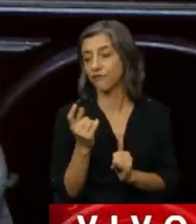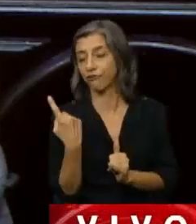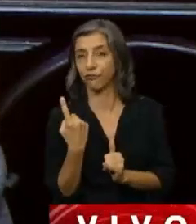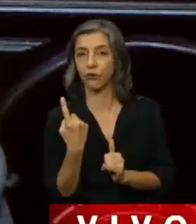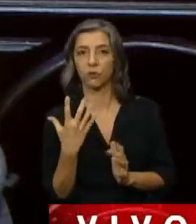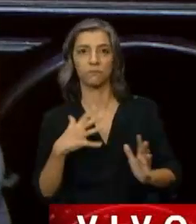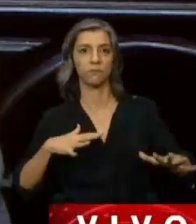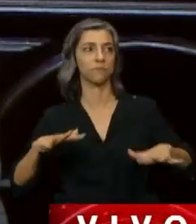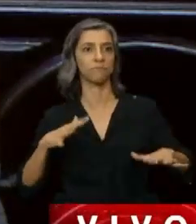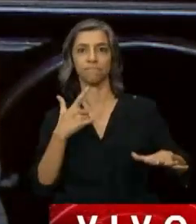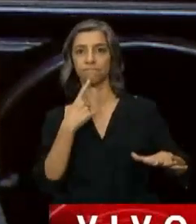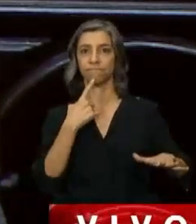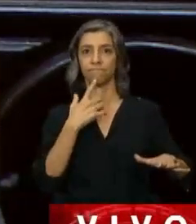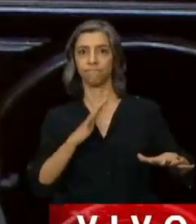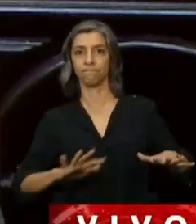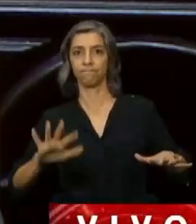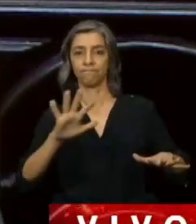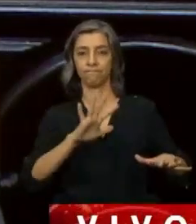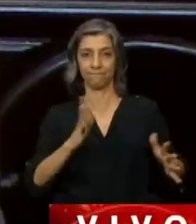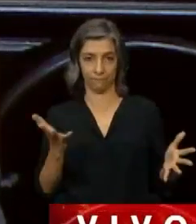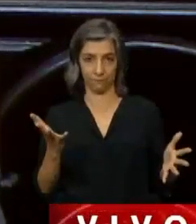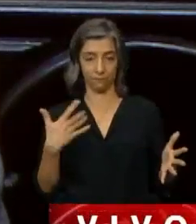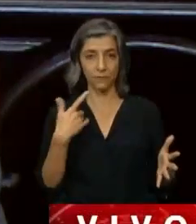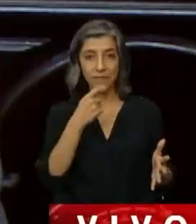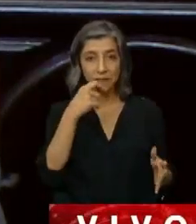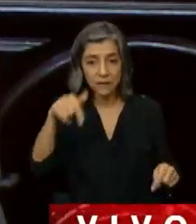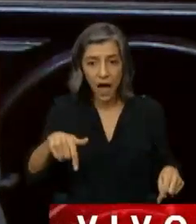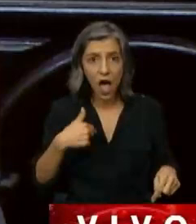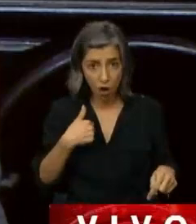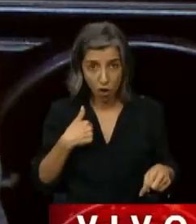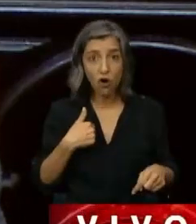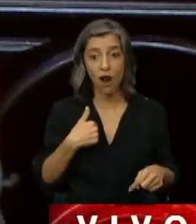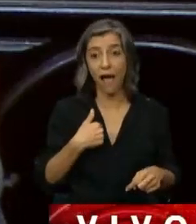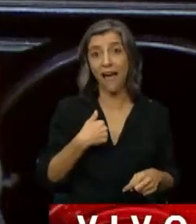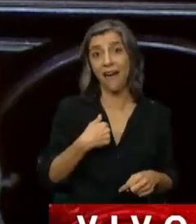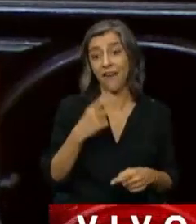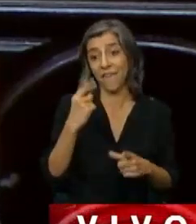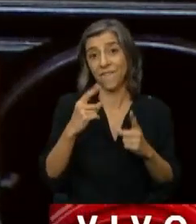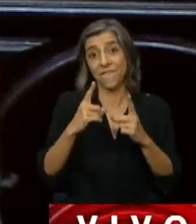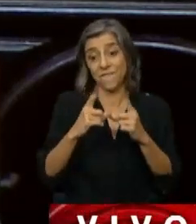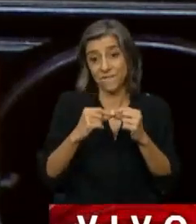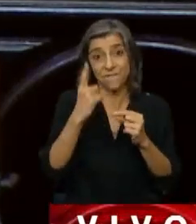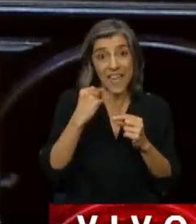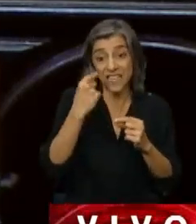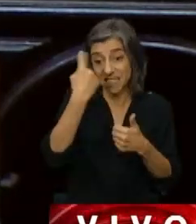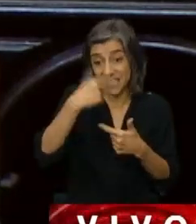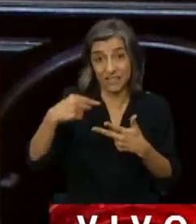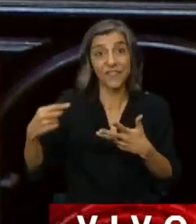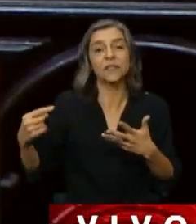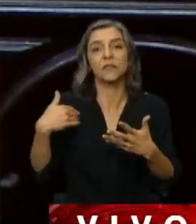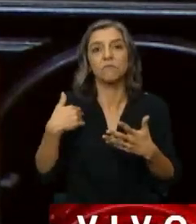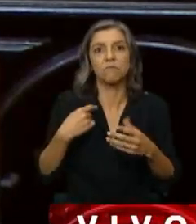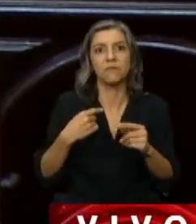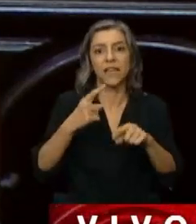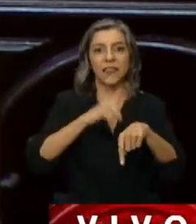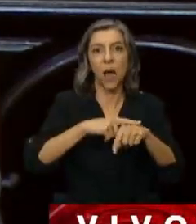procesos electorales favoreciendo la división, evidentemente vamos a vivir en un clima de mayor inestabilidad, incluso desde el punto de